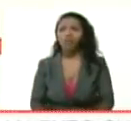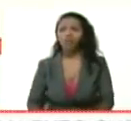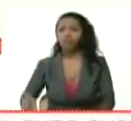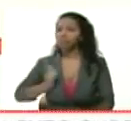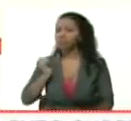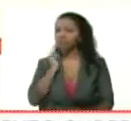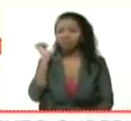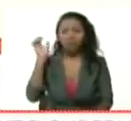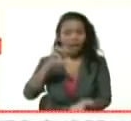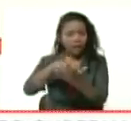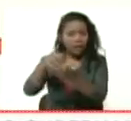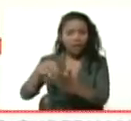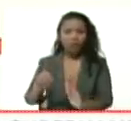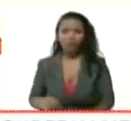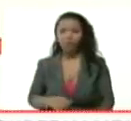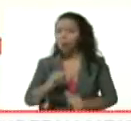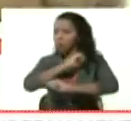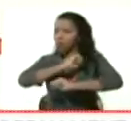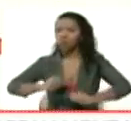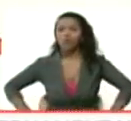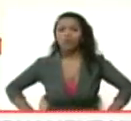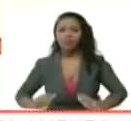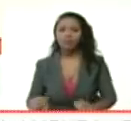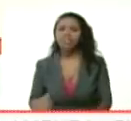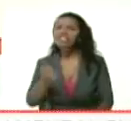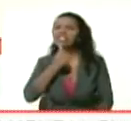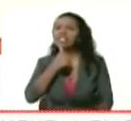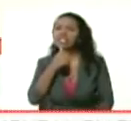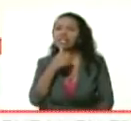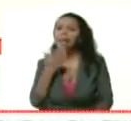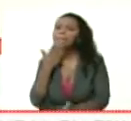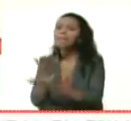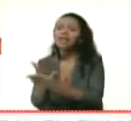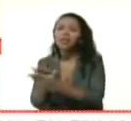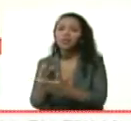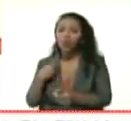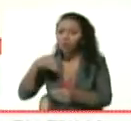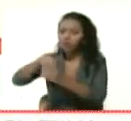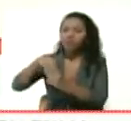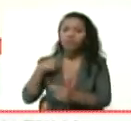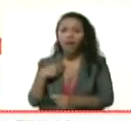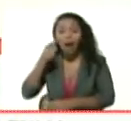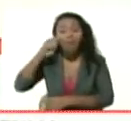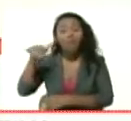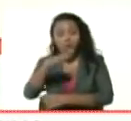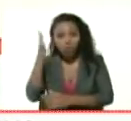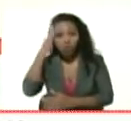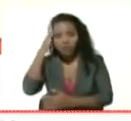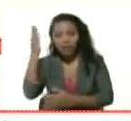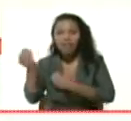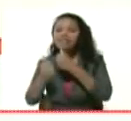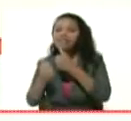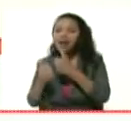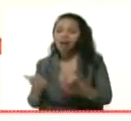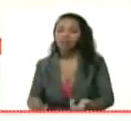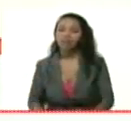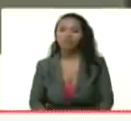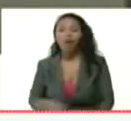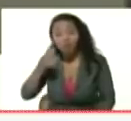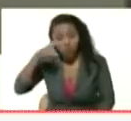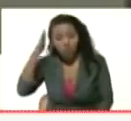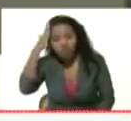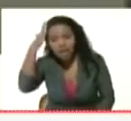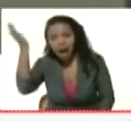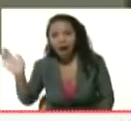estado el que sea, Portuguesa, ¿quiénes son los que han pedido invasión en Portuguesa? El pueblo sabe. El pueblo sabe.